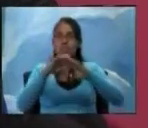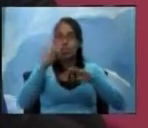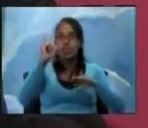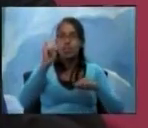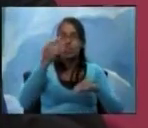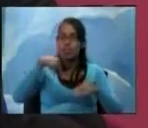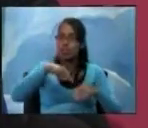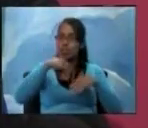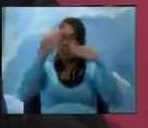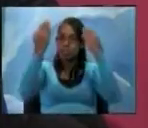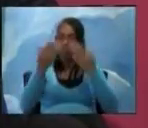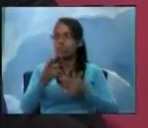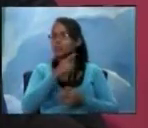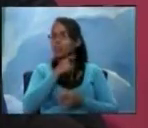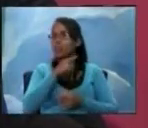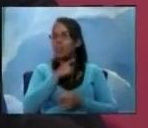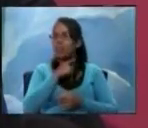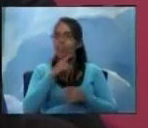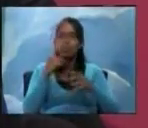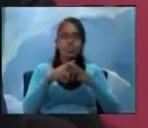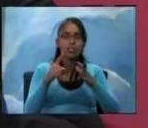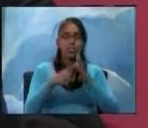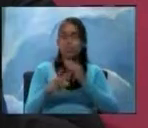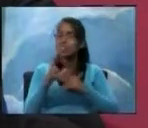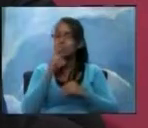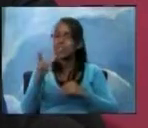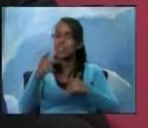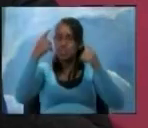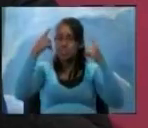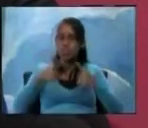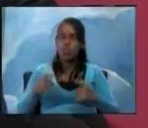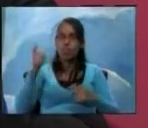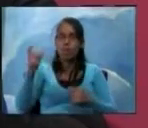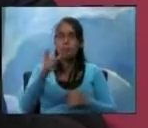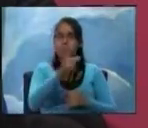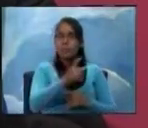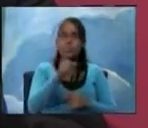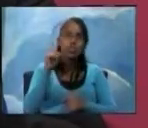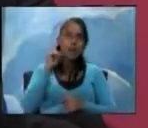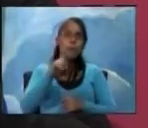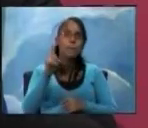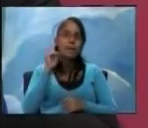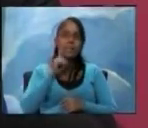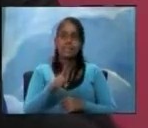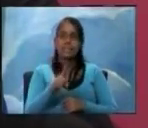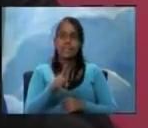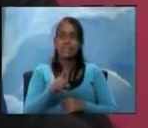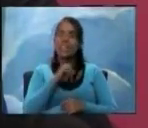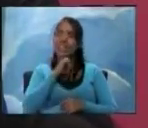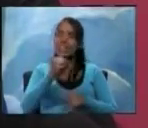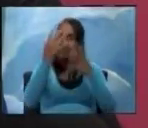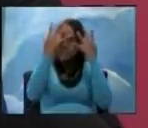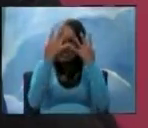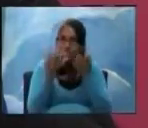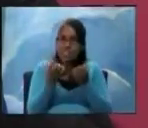nos dañan. Mire, cosa terrible es ser una persona mentirosa. Es triste decir,